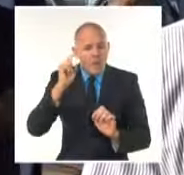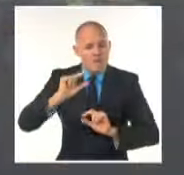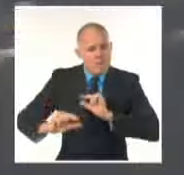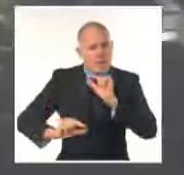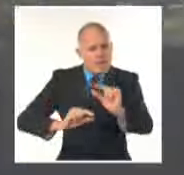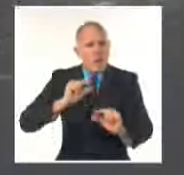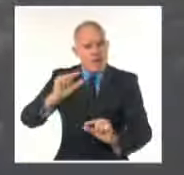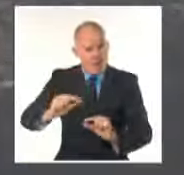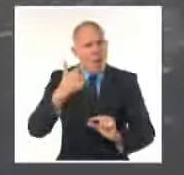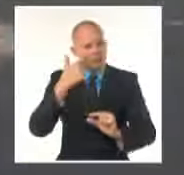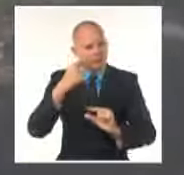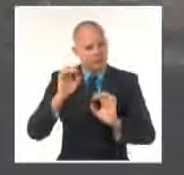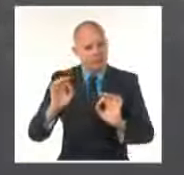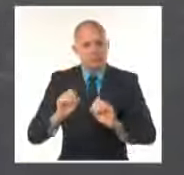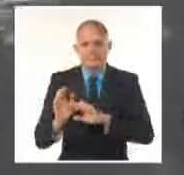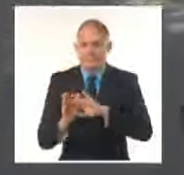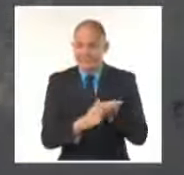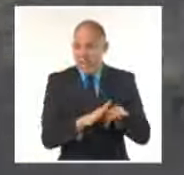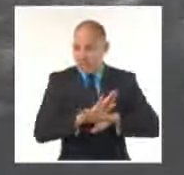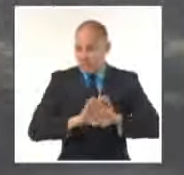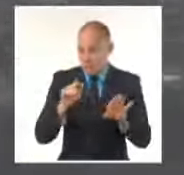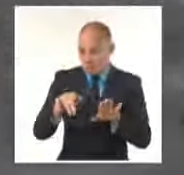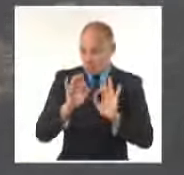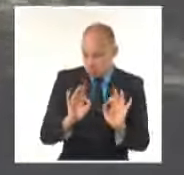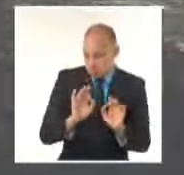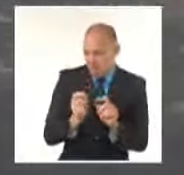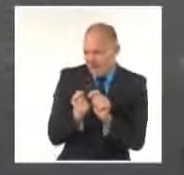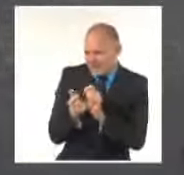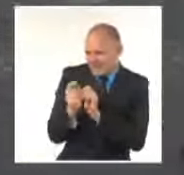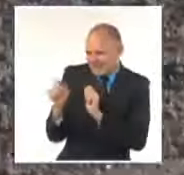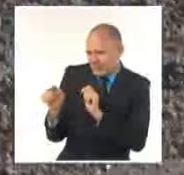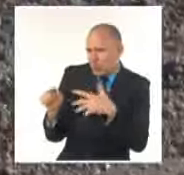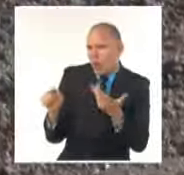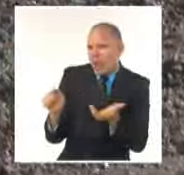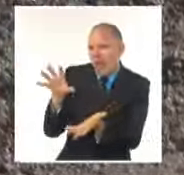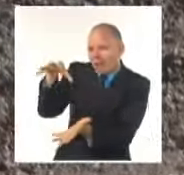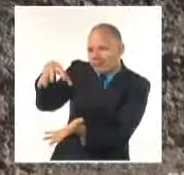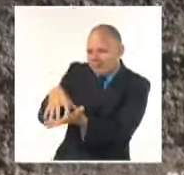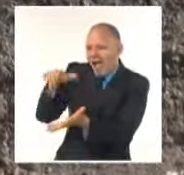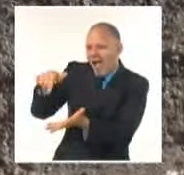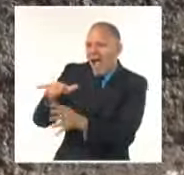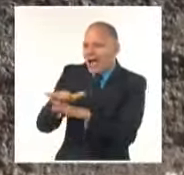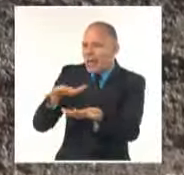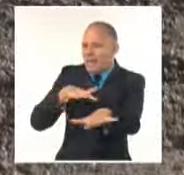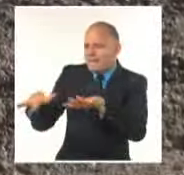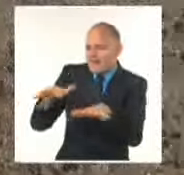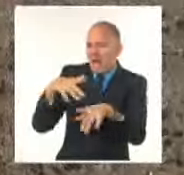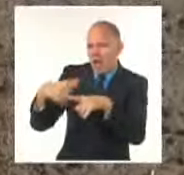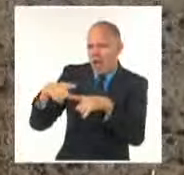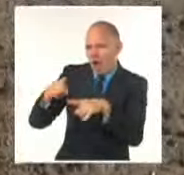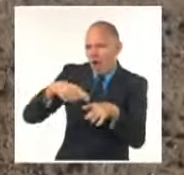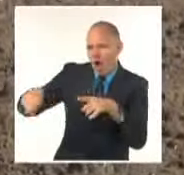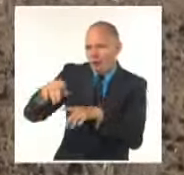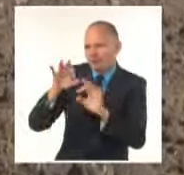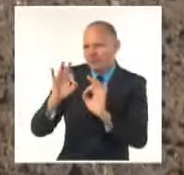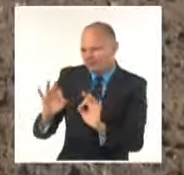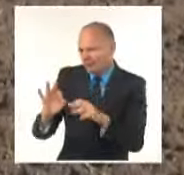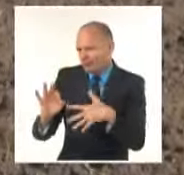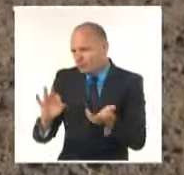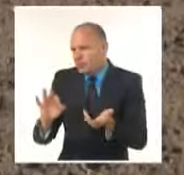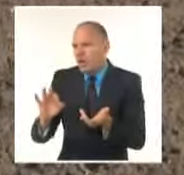consolidando. Muy cerca de estas tierras prósperas está la finca de la empresa de construcción de obras de ingeniería número 16, una entidad